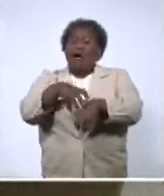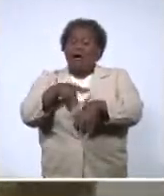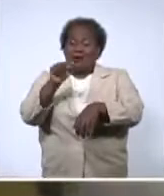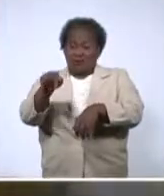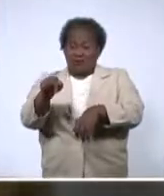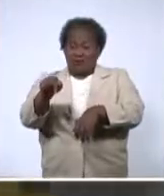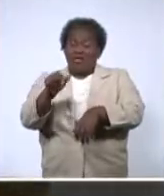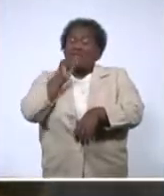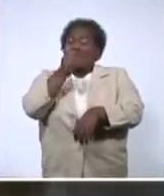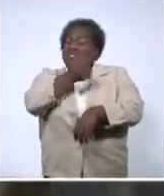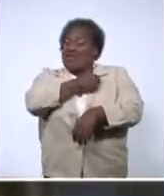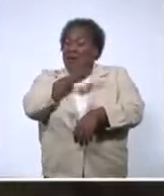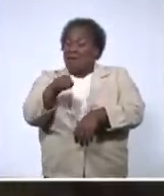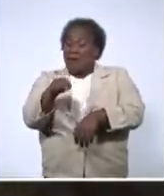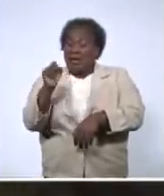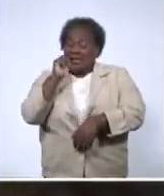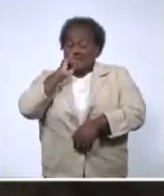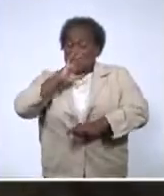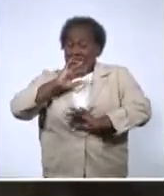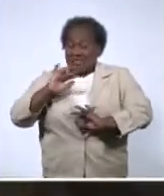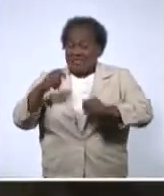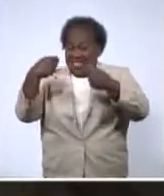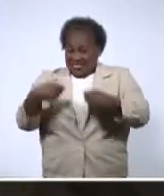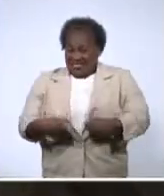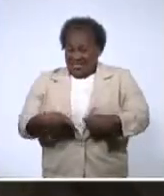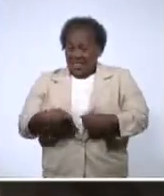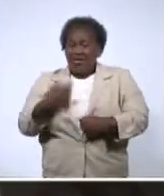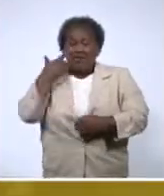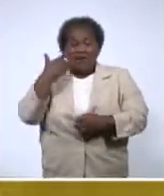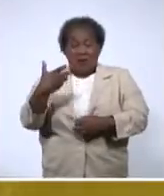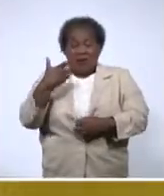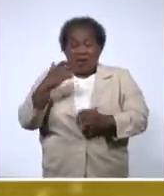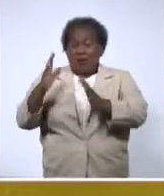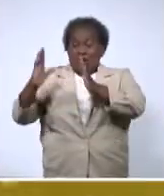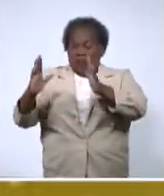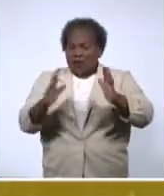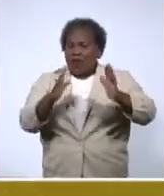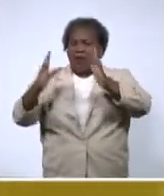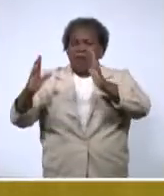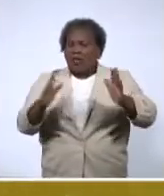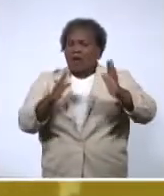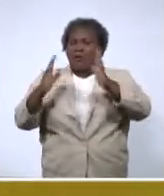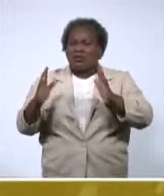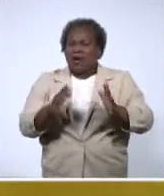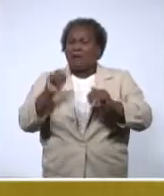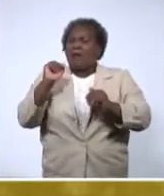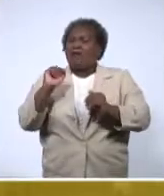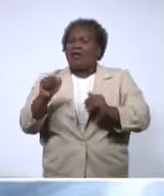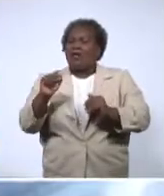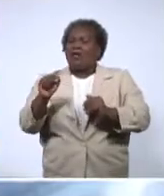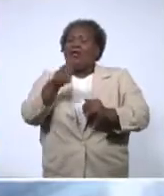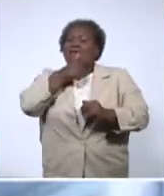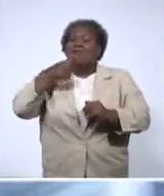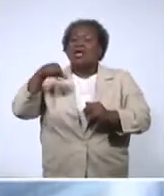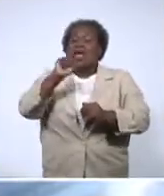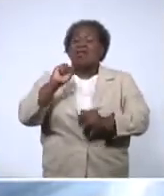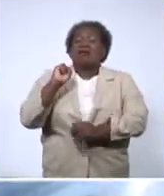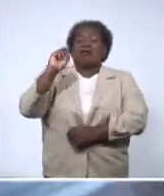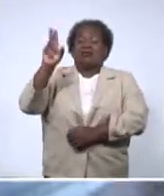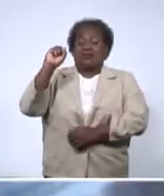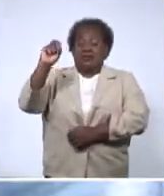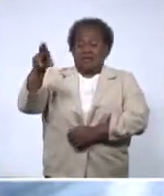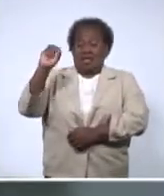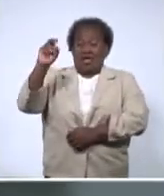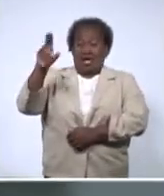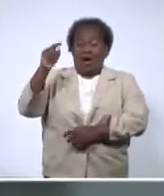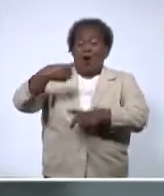cumplimiento de la producción de miel, es importante no inadvertir las etapas y procesos de este rubro exportable, el cual, una vez reintegrado